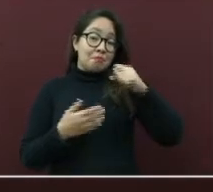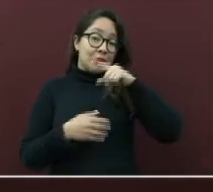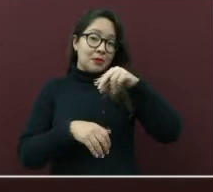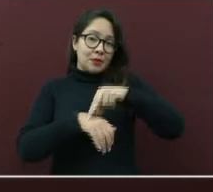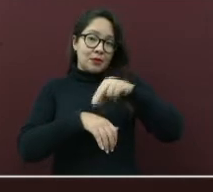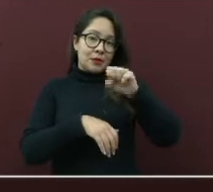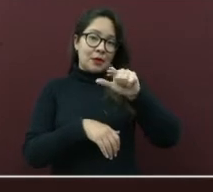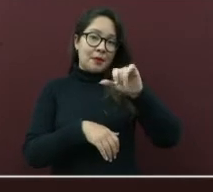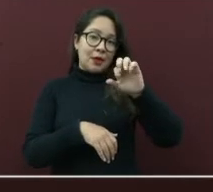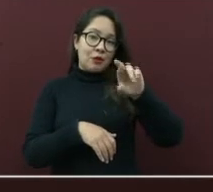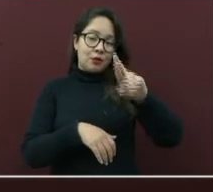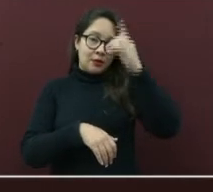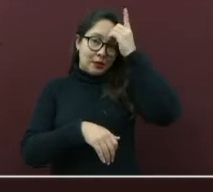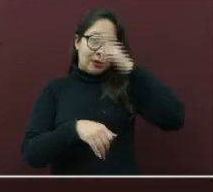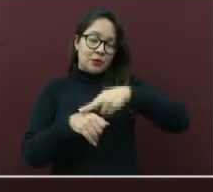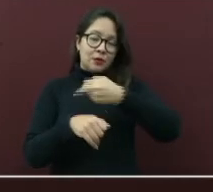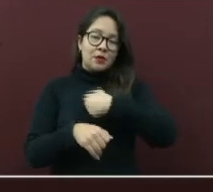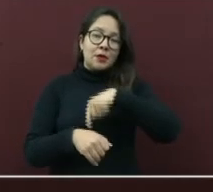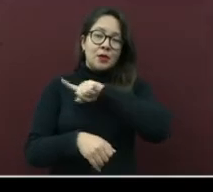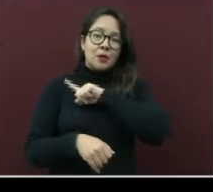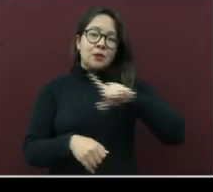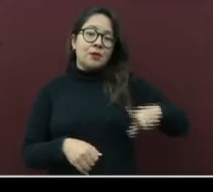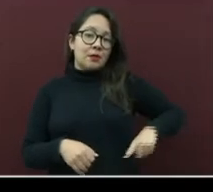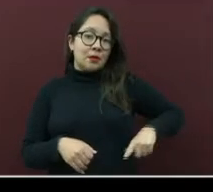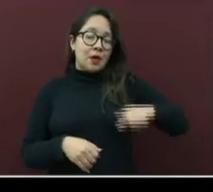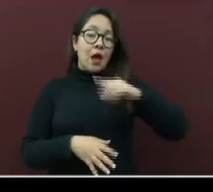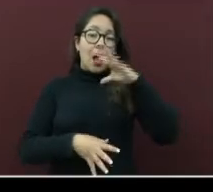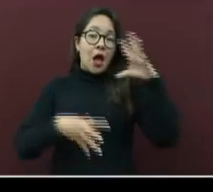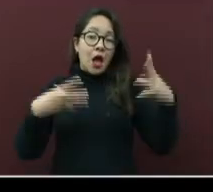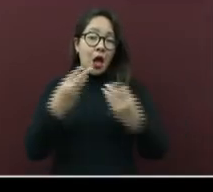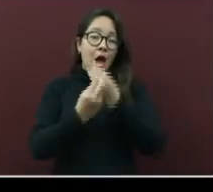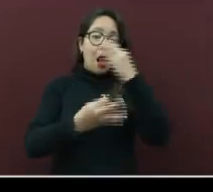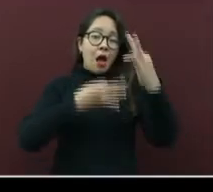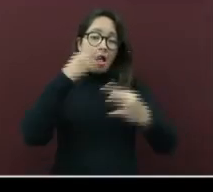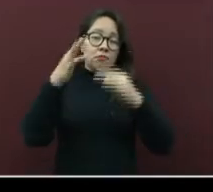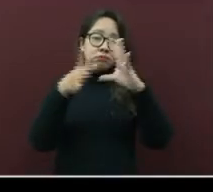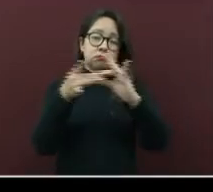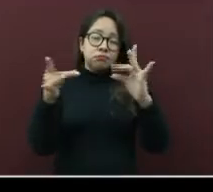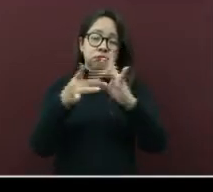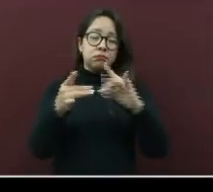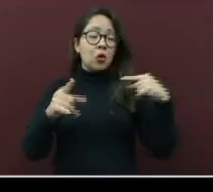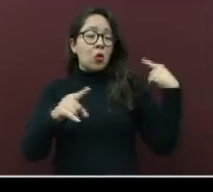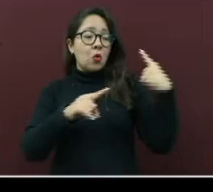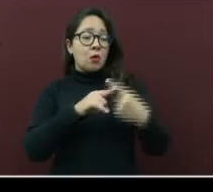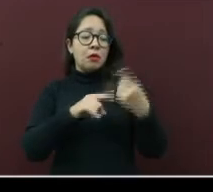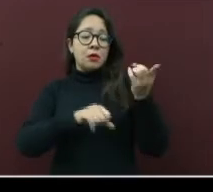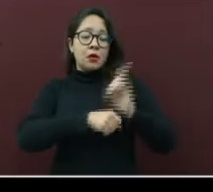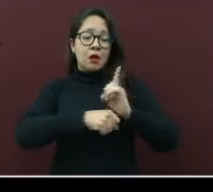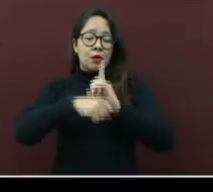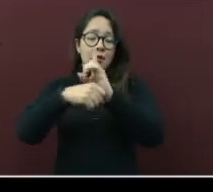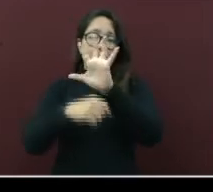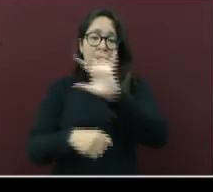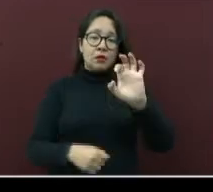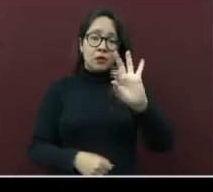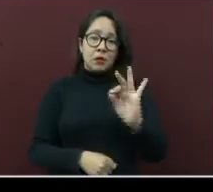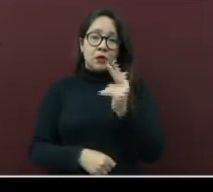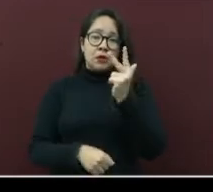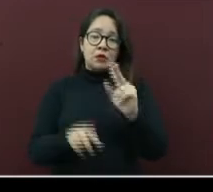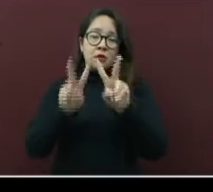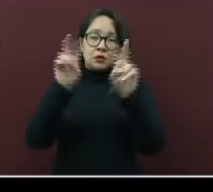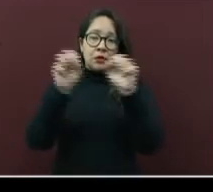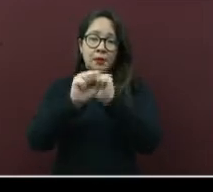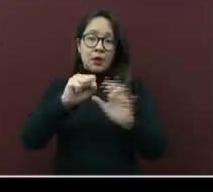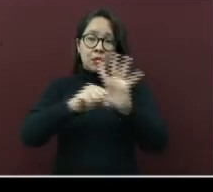de salud pública para llevar a ustedes el informe número 548 de la actualización de el